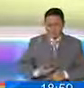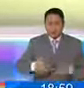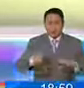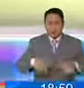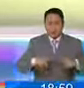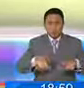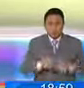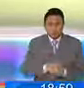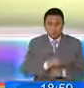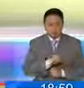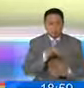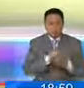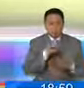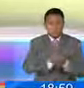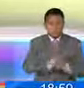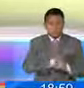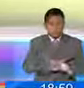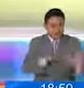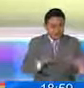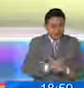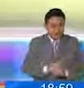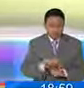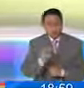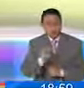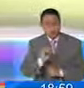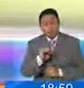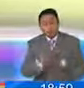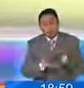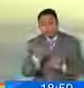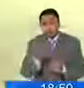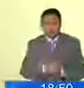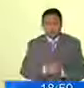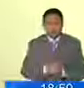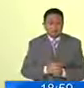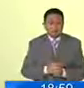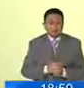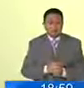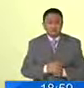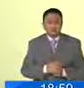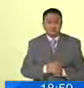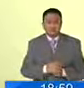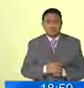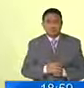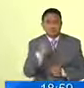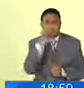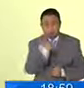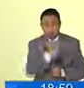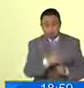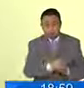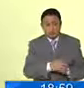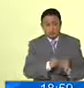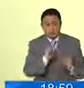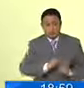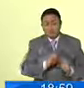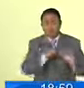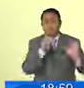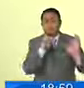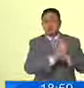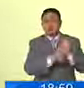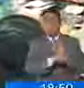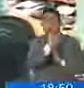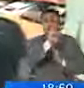la aplicará, o en su defecto auspiciará, o al menos verá con buenos ojos, que se demande la